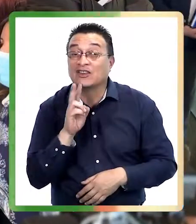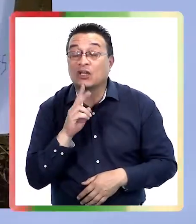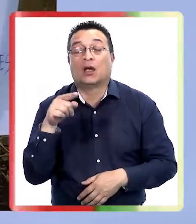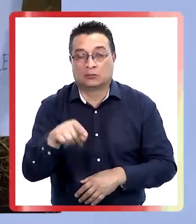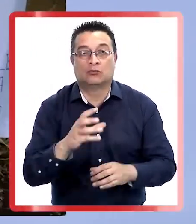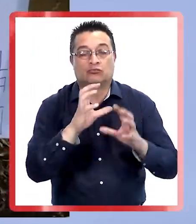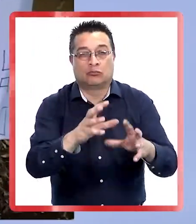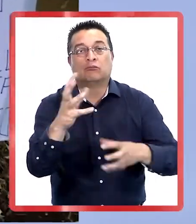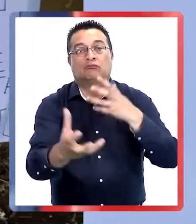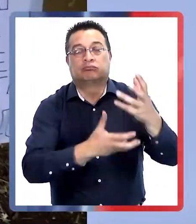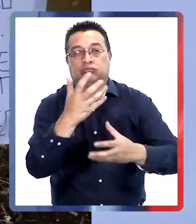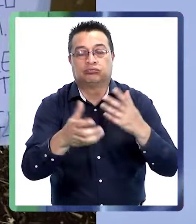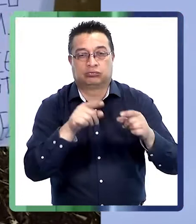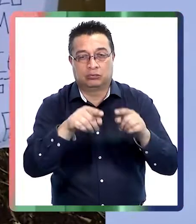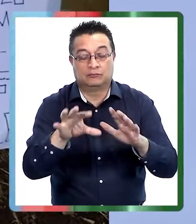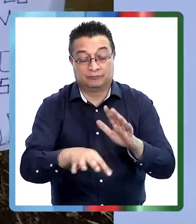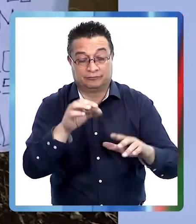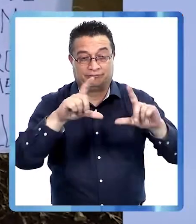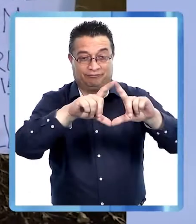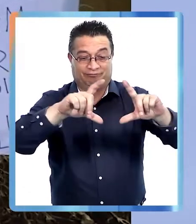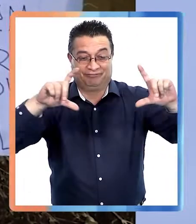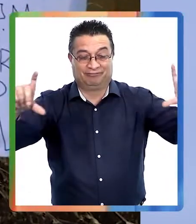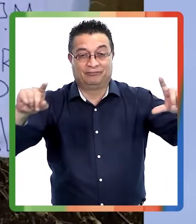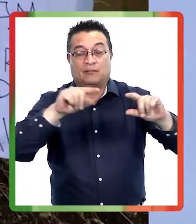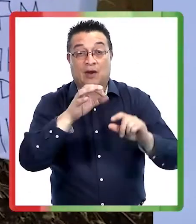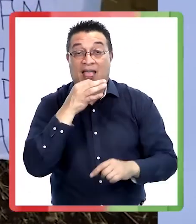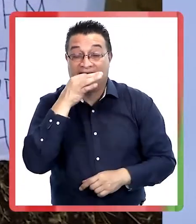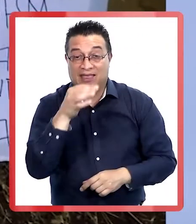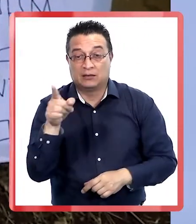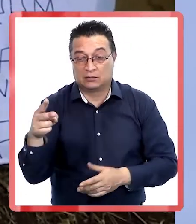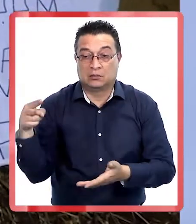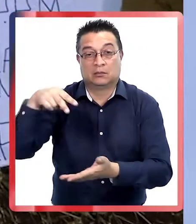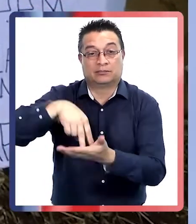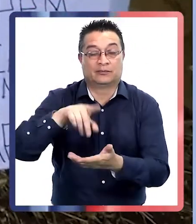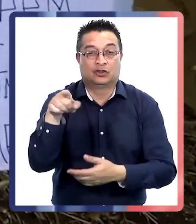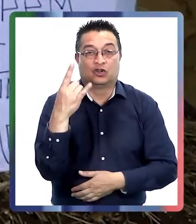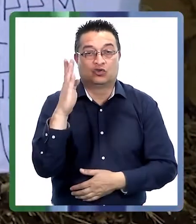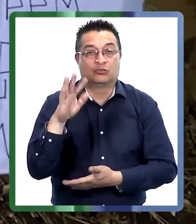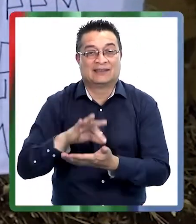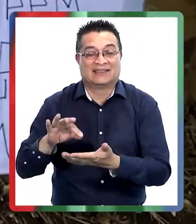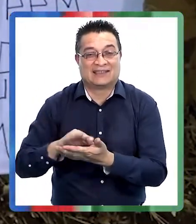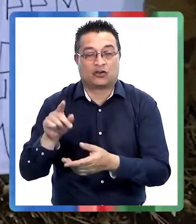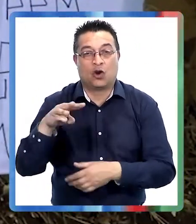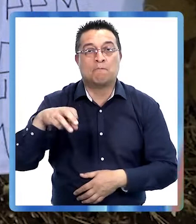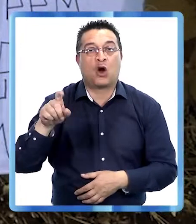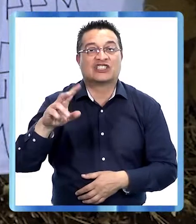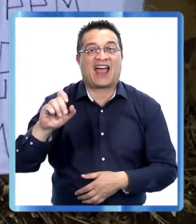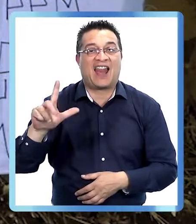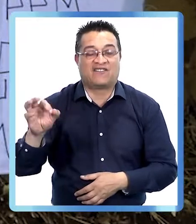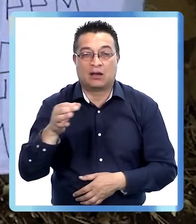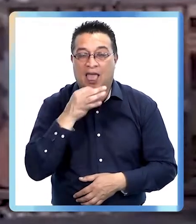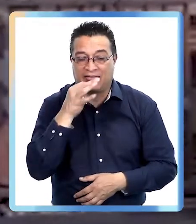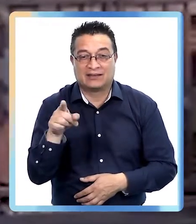Victoria, se registró un atentado incendiario en que se encontró un lienzo que aludía directamente a la presencia del subsecretario del Interior Manuel Monsalve